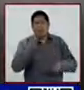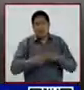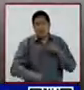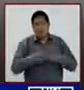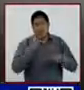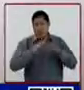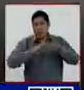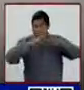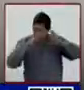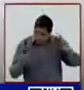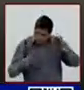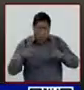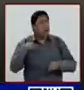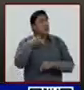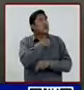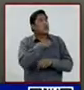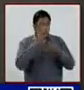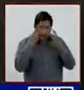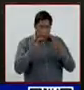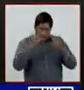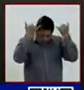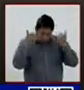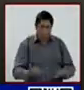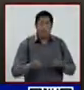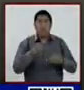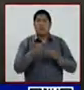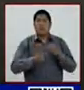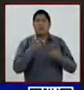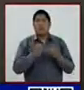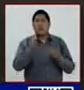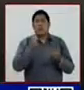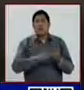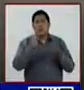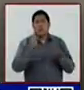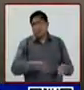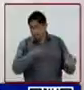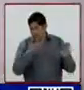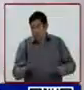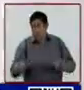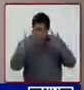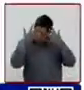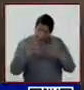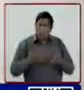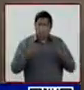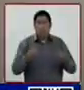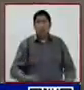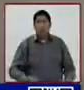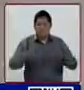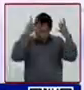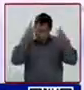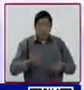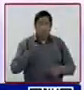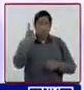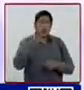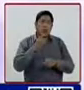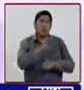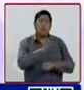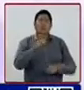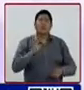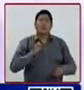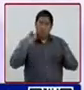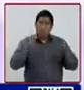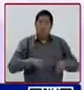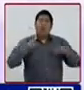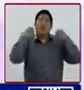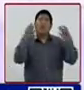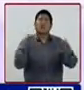una región. Nosotros lo que hemos visto el día de hoy respecto a esos fallecimientos lo lamentamos muchísimo y hemos mandado una comisión para que pueda